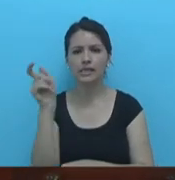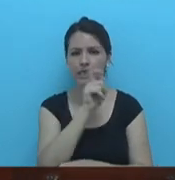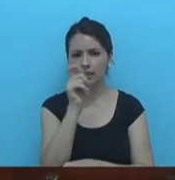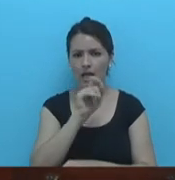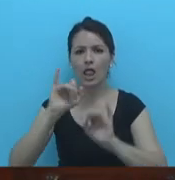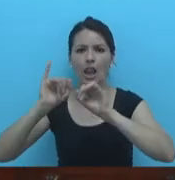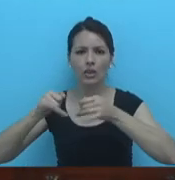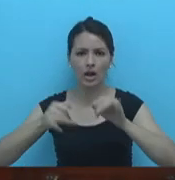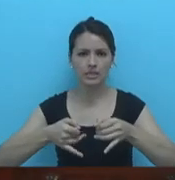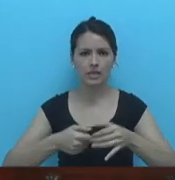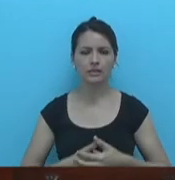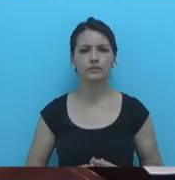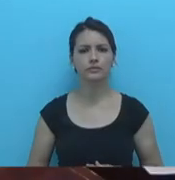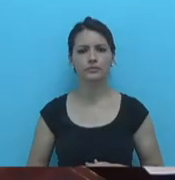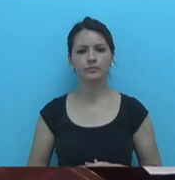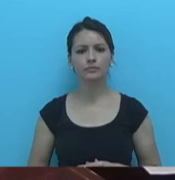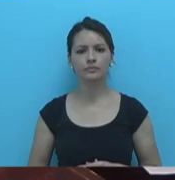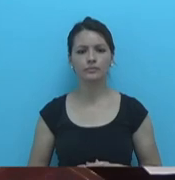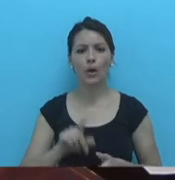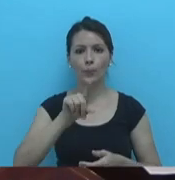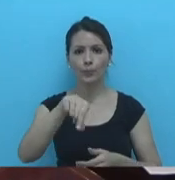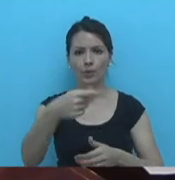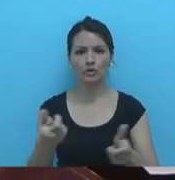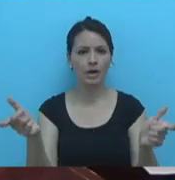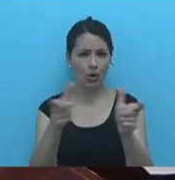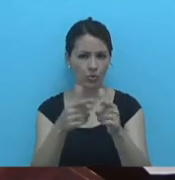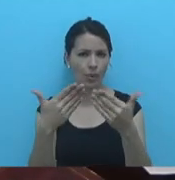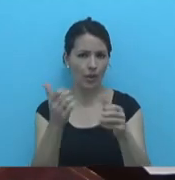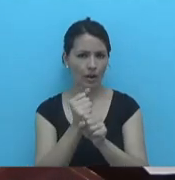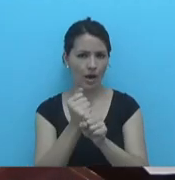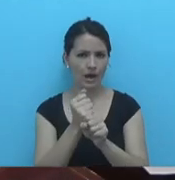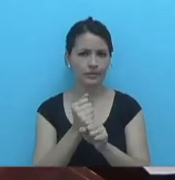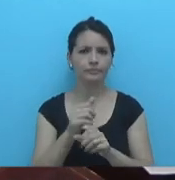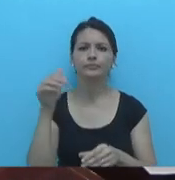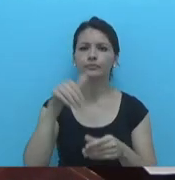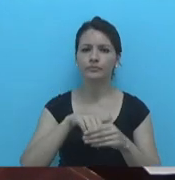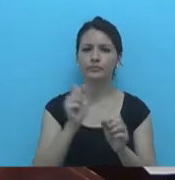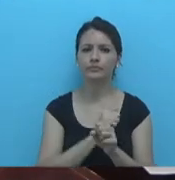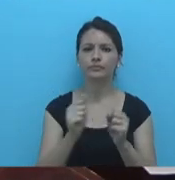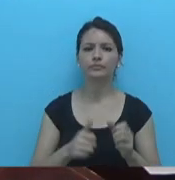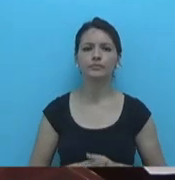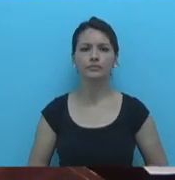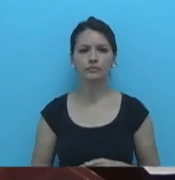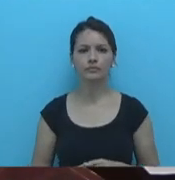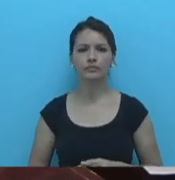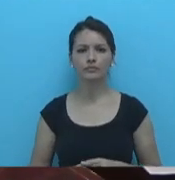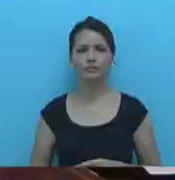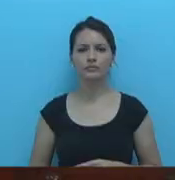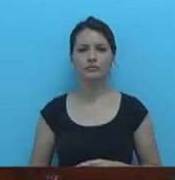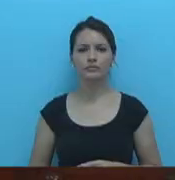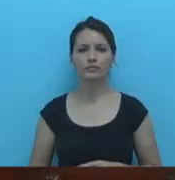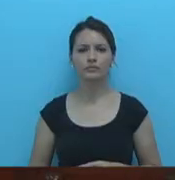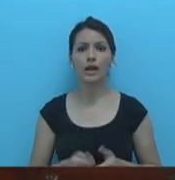dictamen de comisión. Diputado Rubeo, tiene usted la palabra. Para renovar la preferencia para una sesión. Bien, a votación, preferencia para una sesión, aprobado.